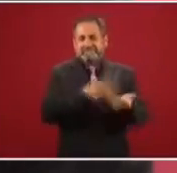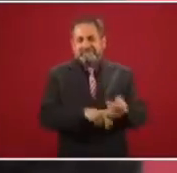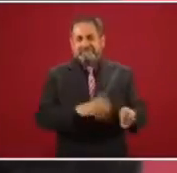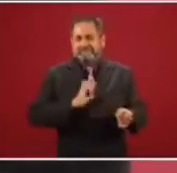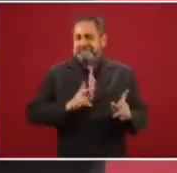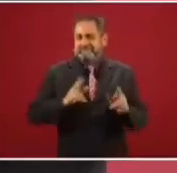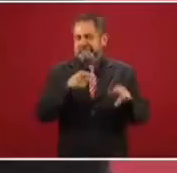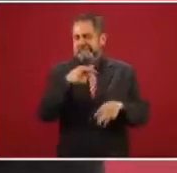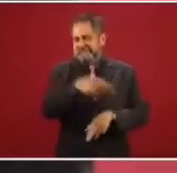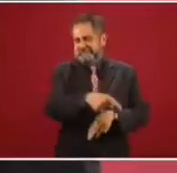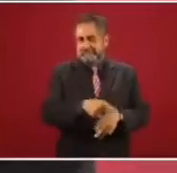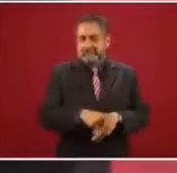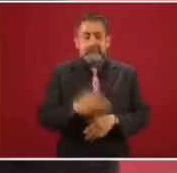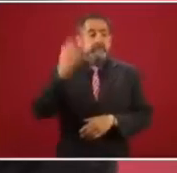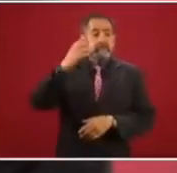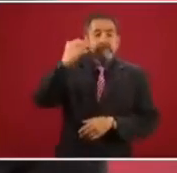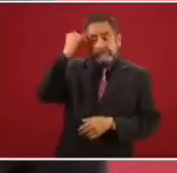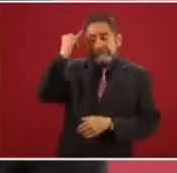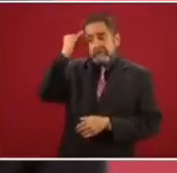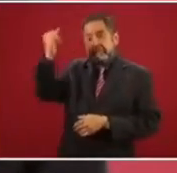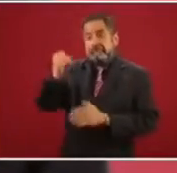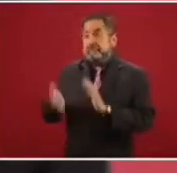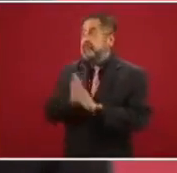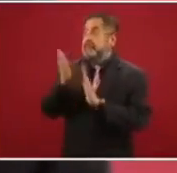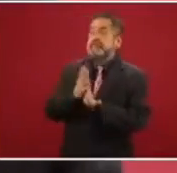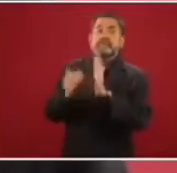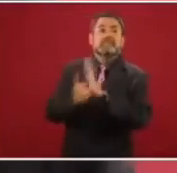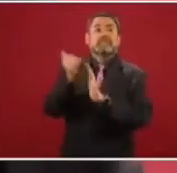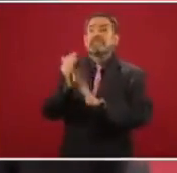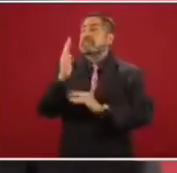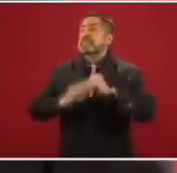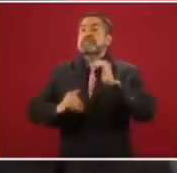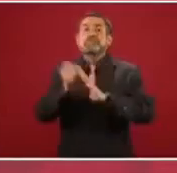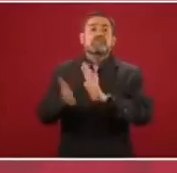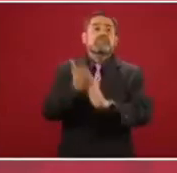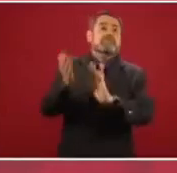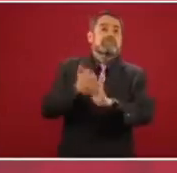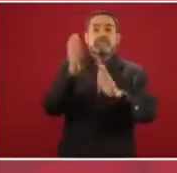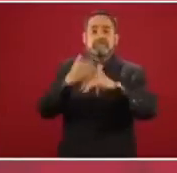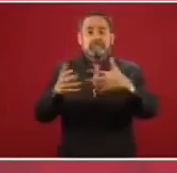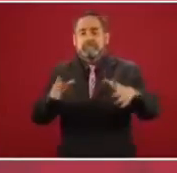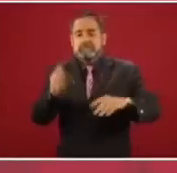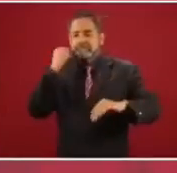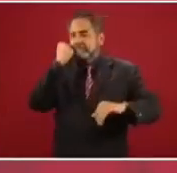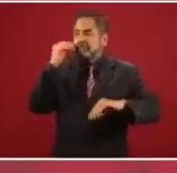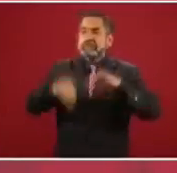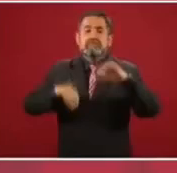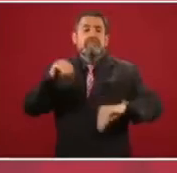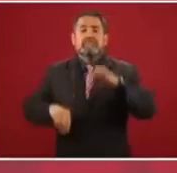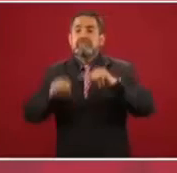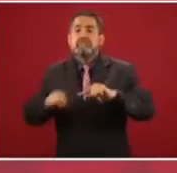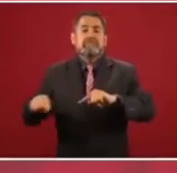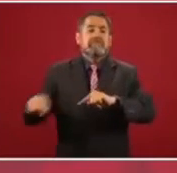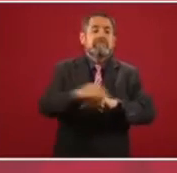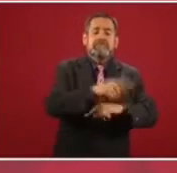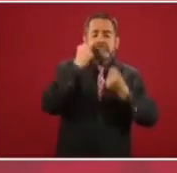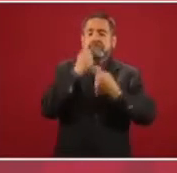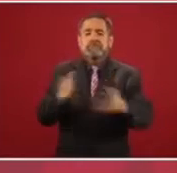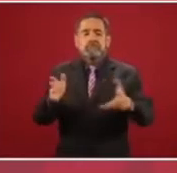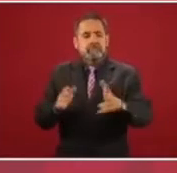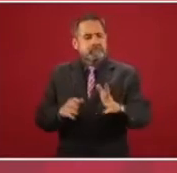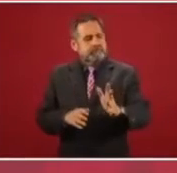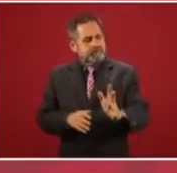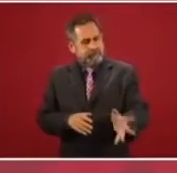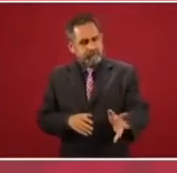era construir por construir construir hospitales por todos lados porque